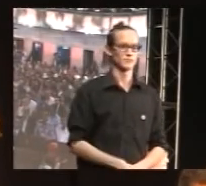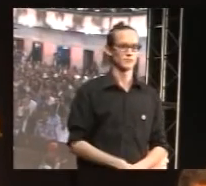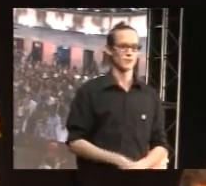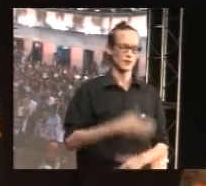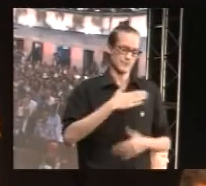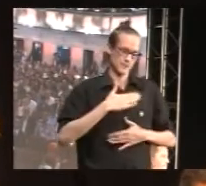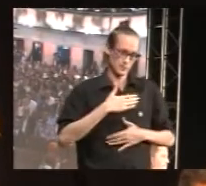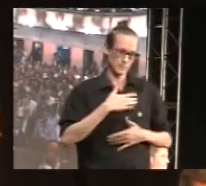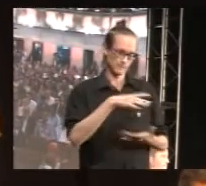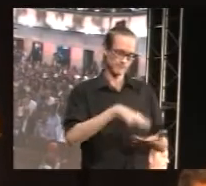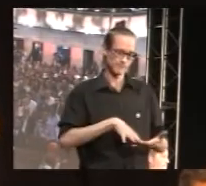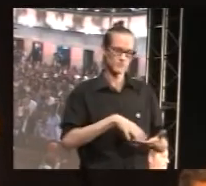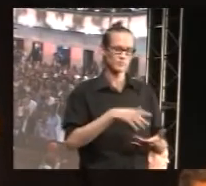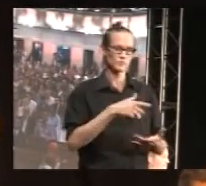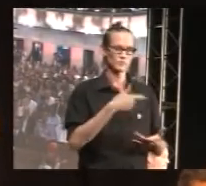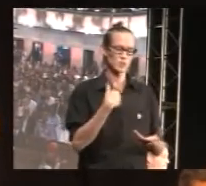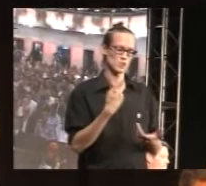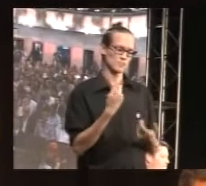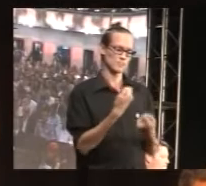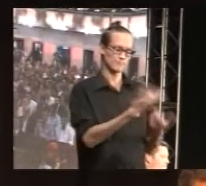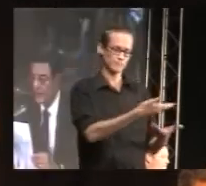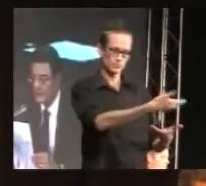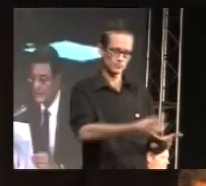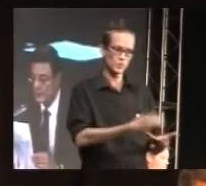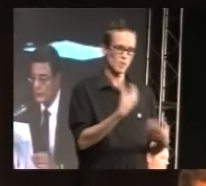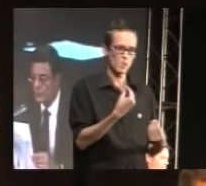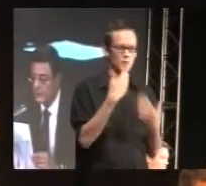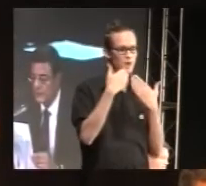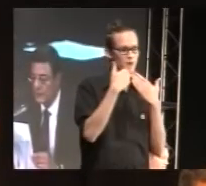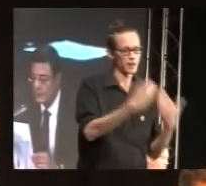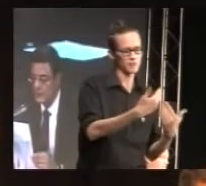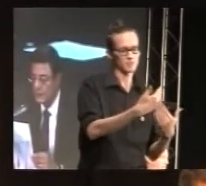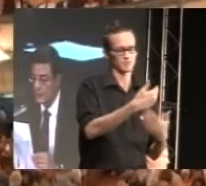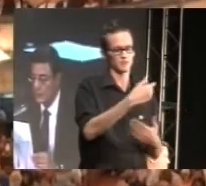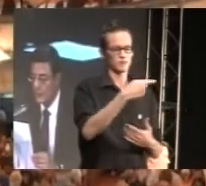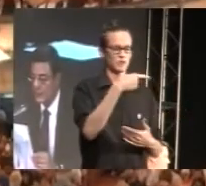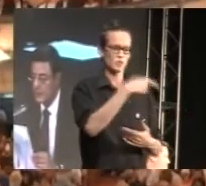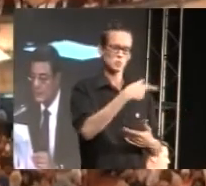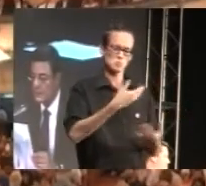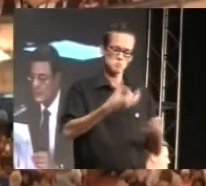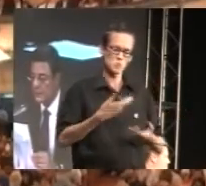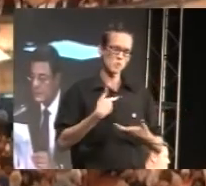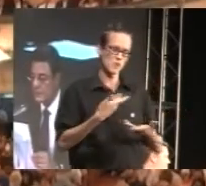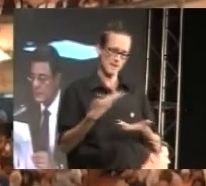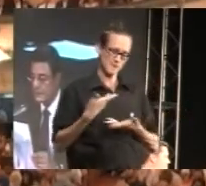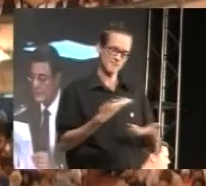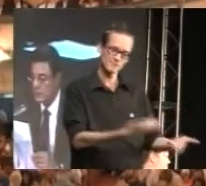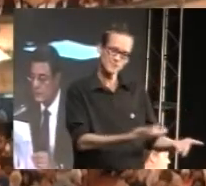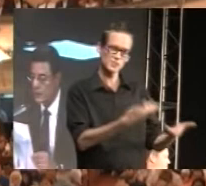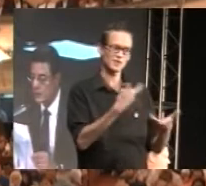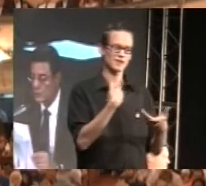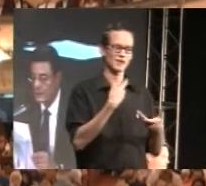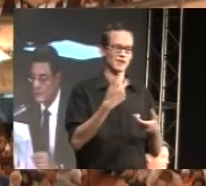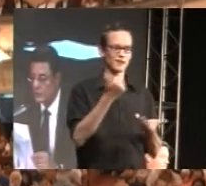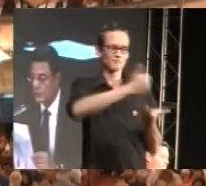deme consideración. Tengo el agrado de dirigirme a usted a efectos de agradecer su atenta por la que me invitan a participar de la ceremonia